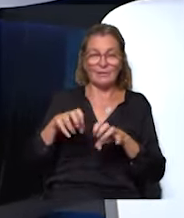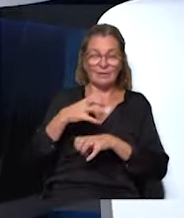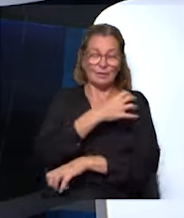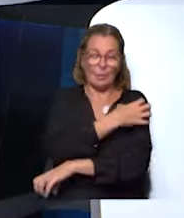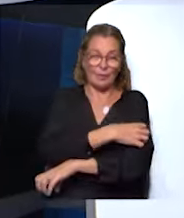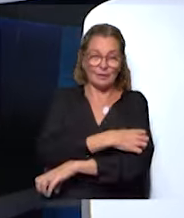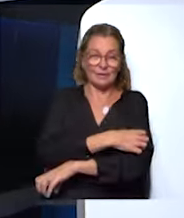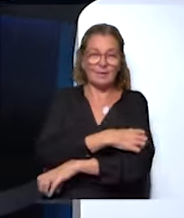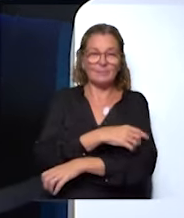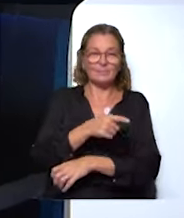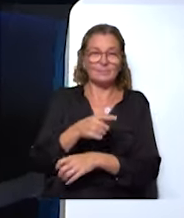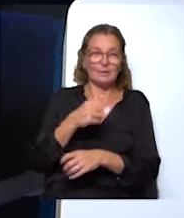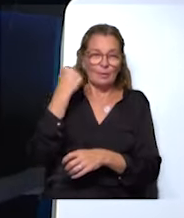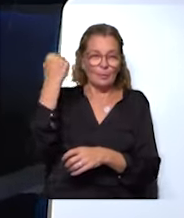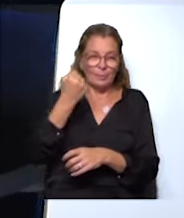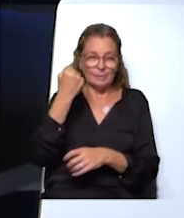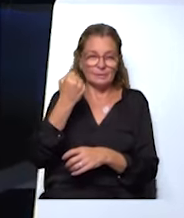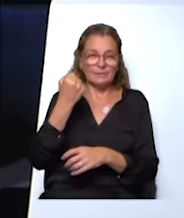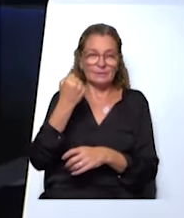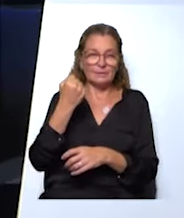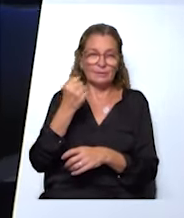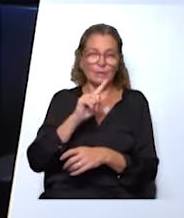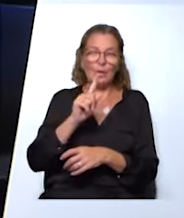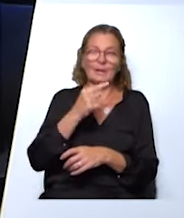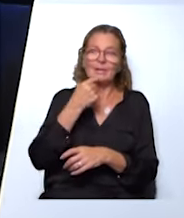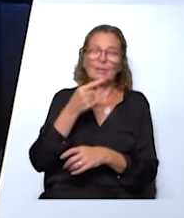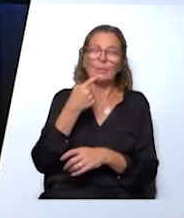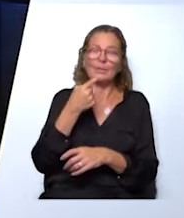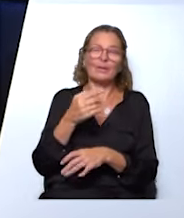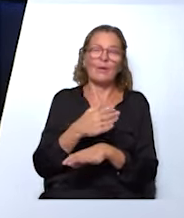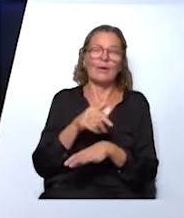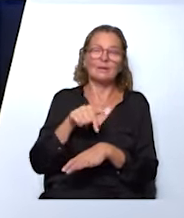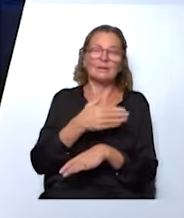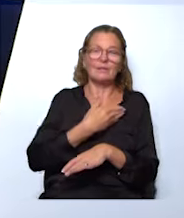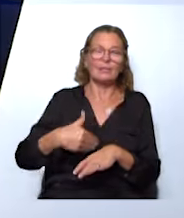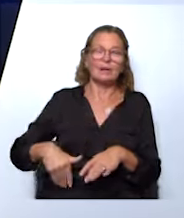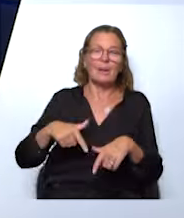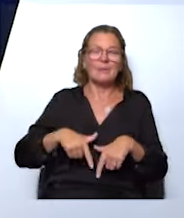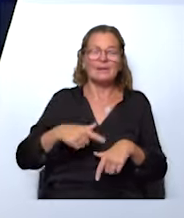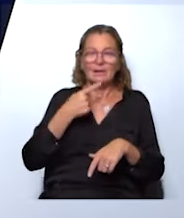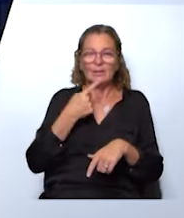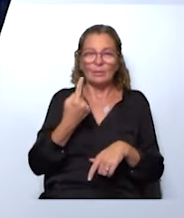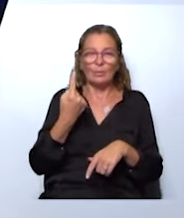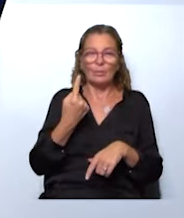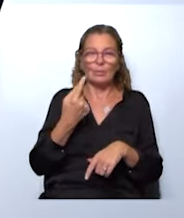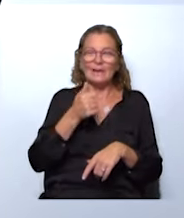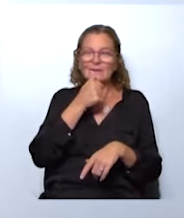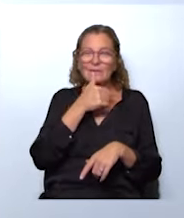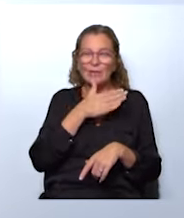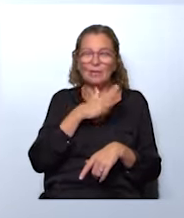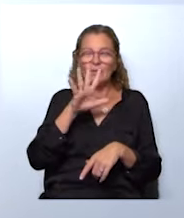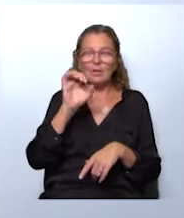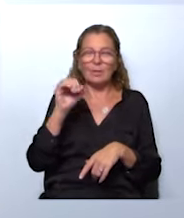la pobreza eso es fundamental y no es decir como se dijo En este gobierno que la ministra dijo un hito histórico los